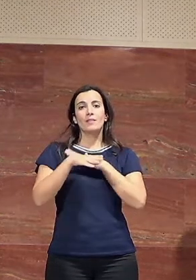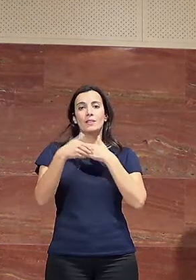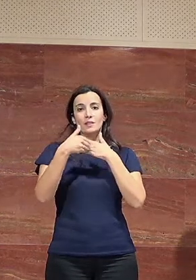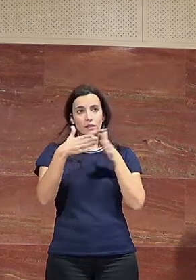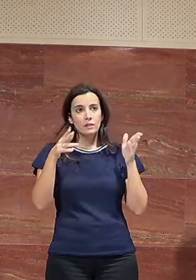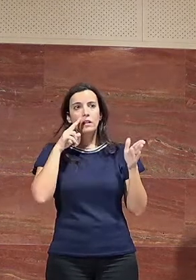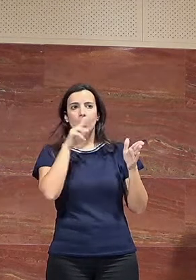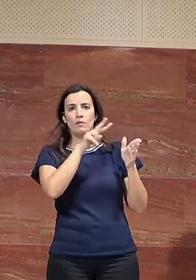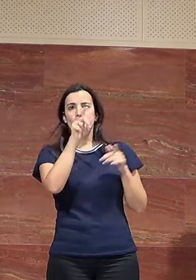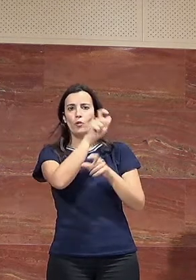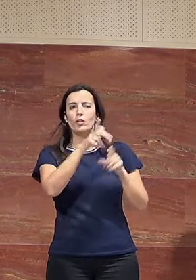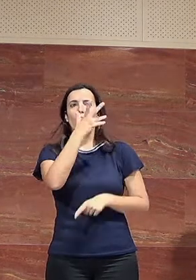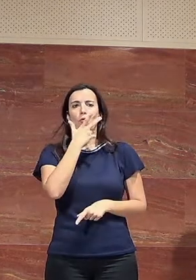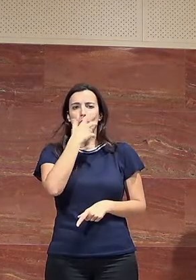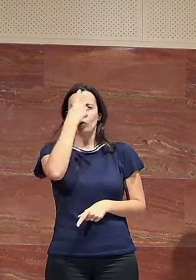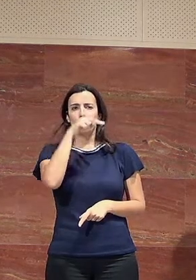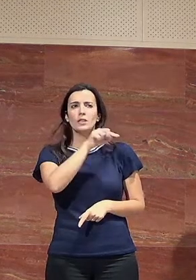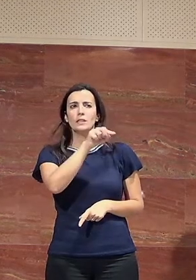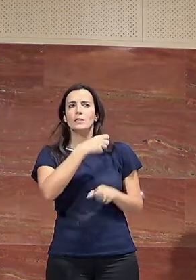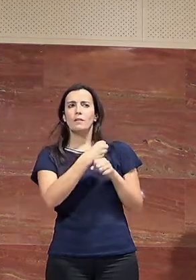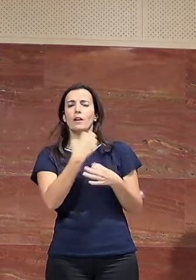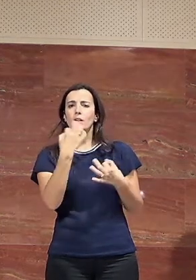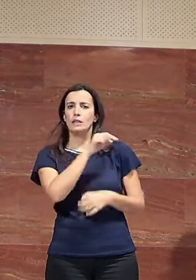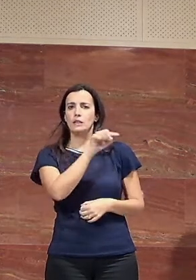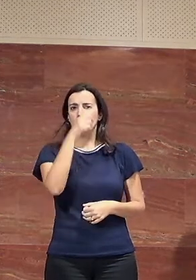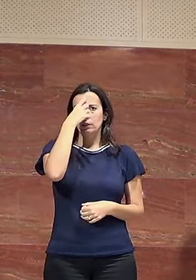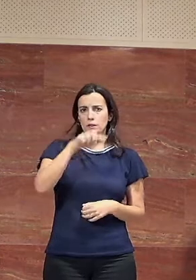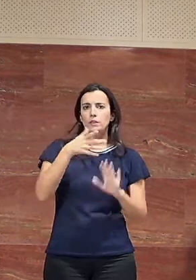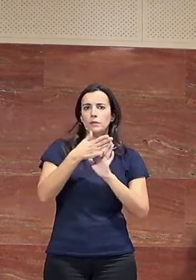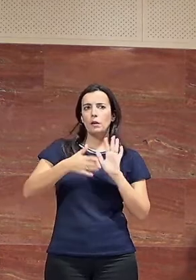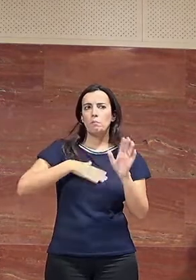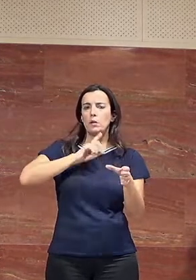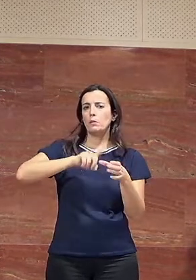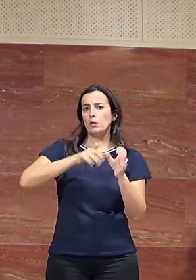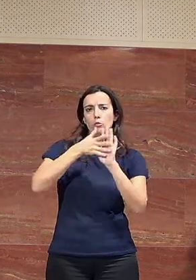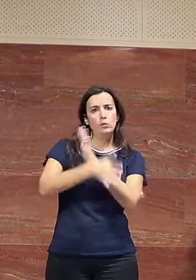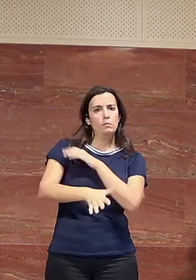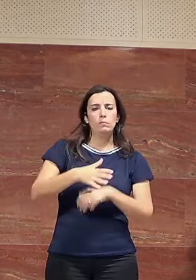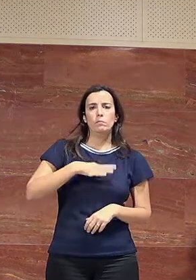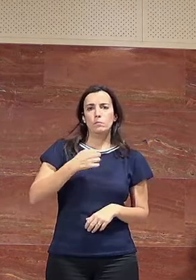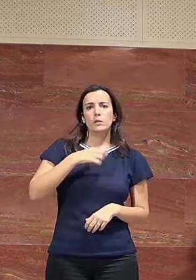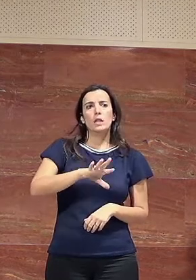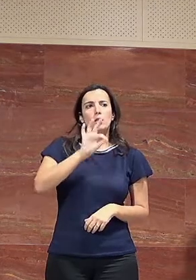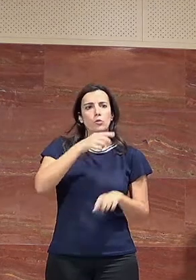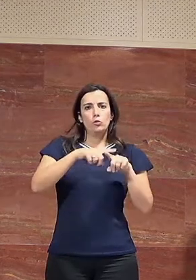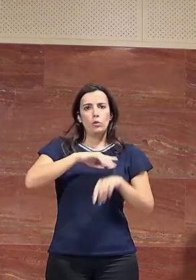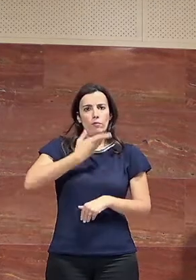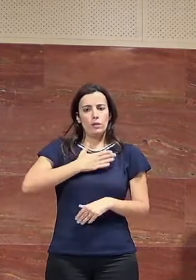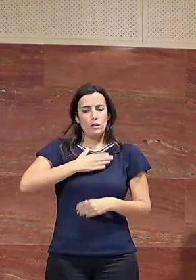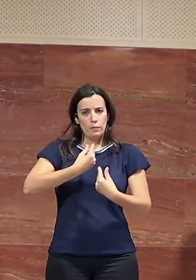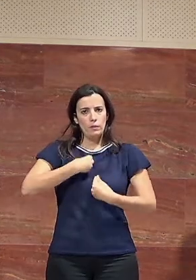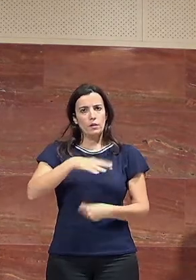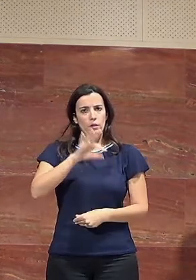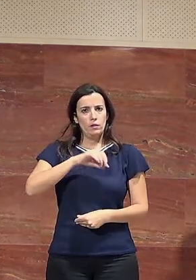nos dedicamos cada uno. Eso invita a que mi participación sea constante sobre las decisiones que afectan a mi vida, y que,